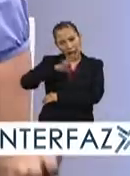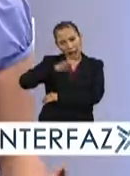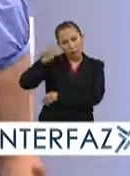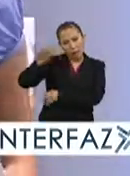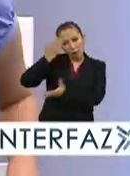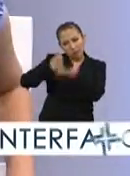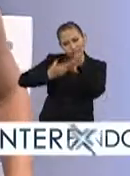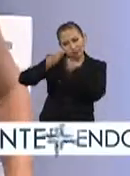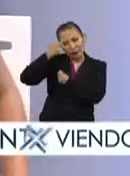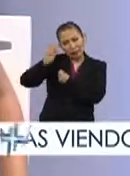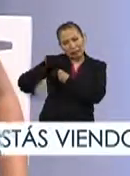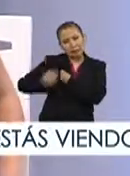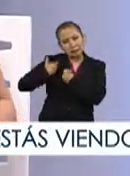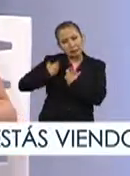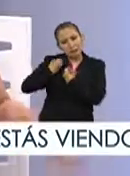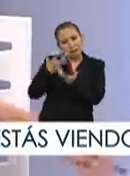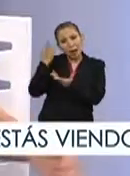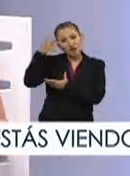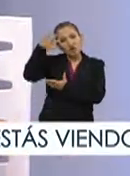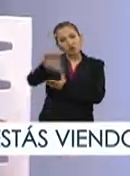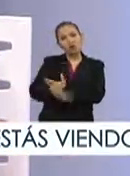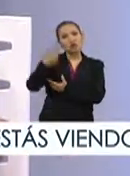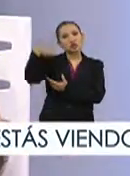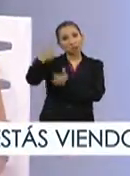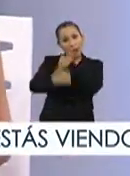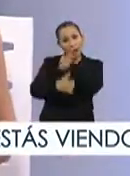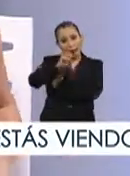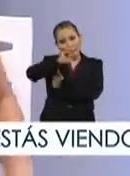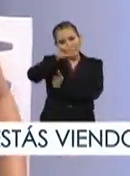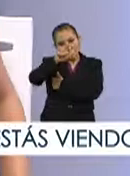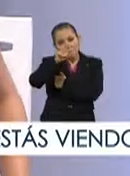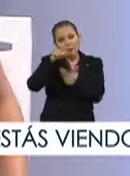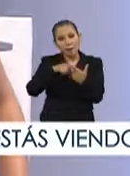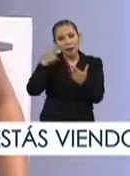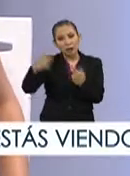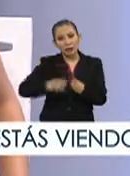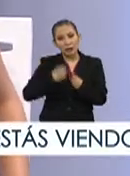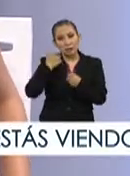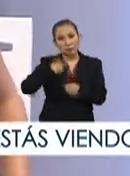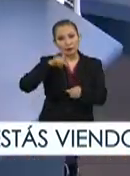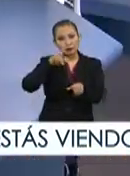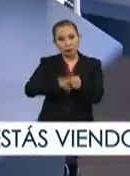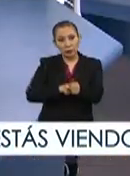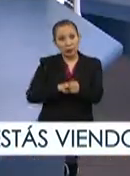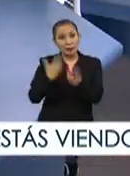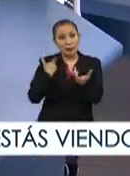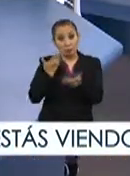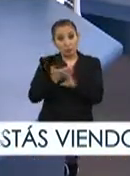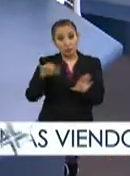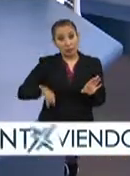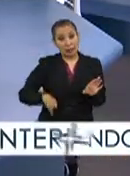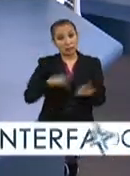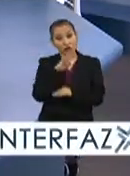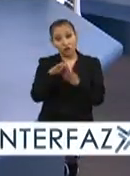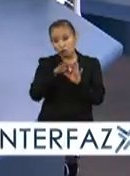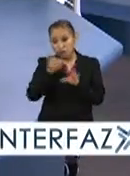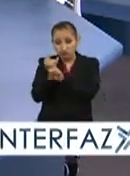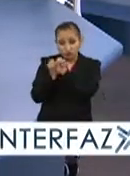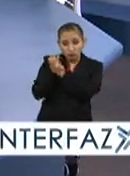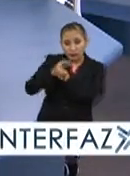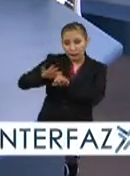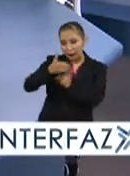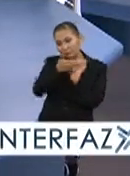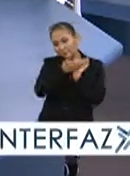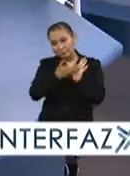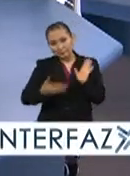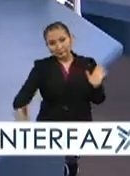con la formación que entrega para su futuro, para su carrera profesional, para su vida personal. Y ha sido muy interesante toda esta cobertura que hemos hecho ya a